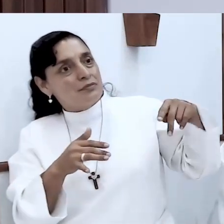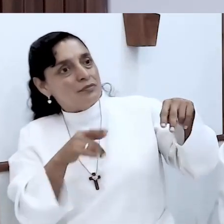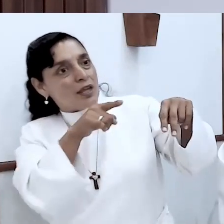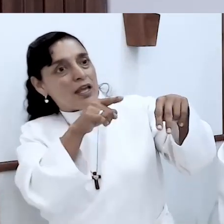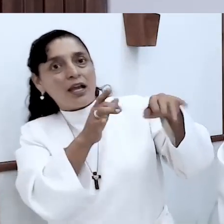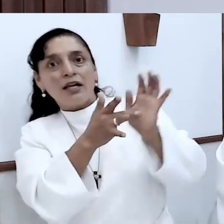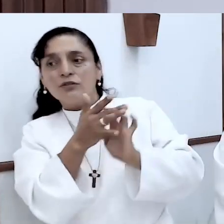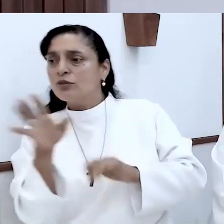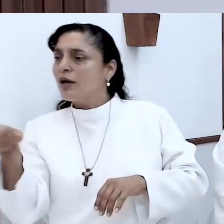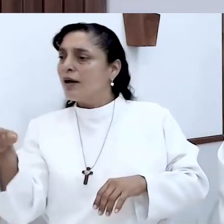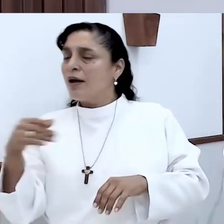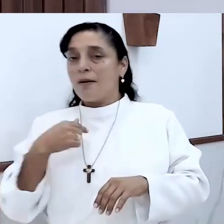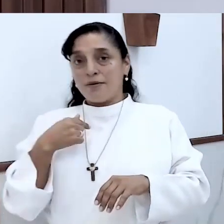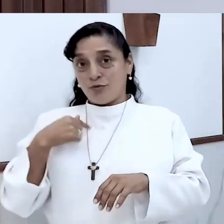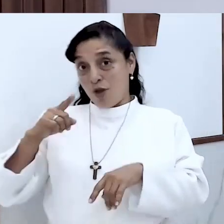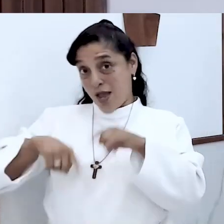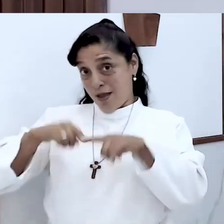discípulos: